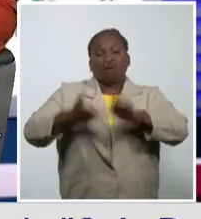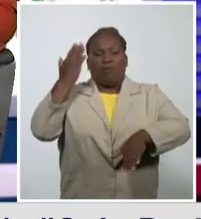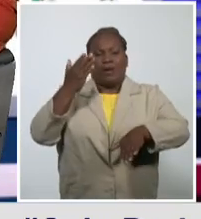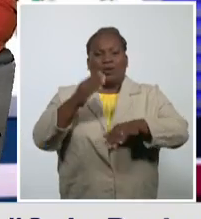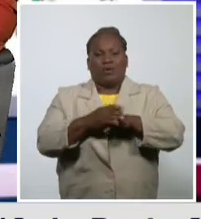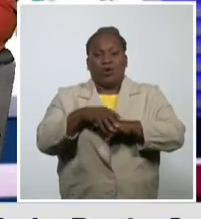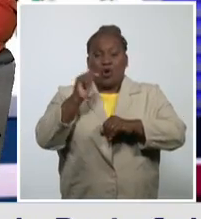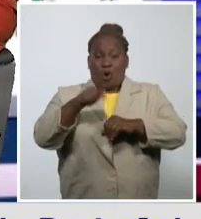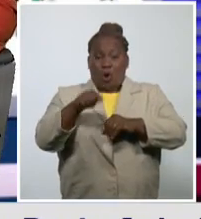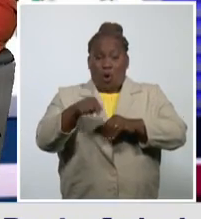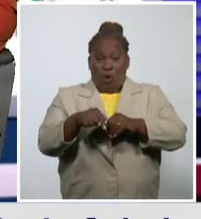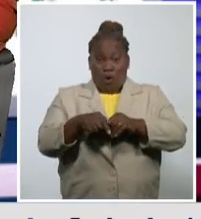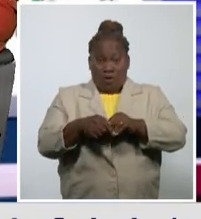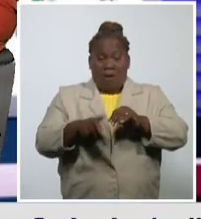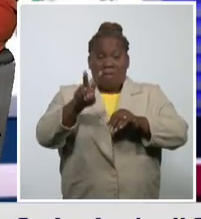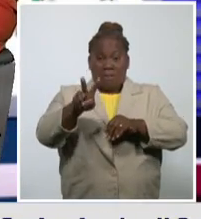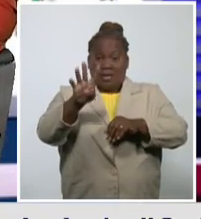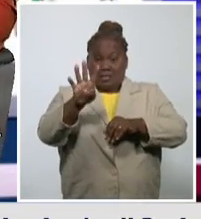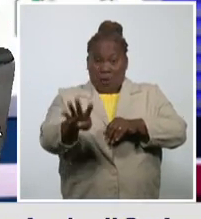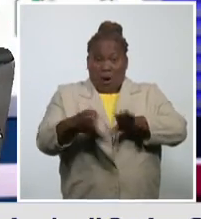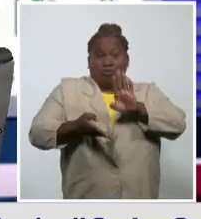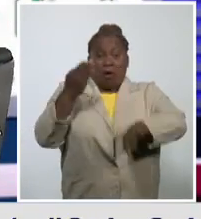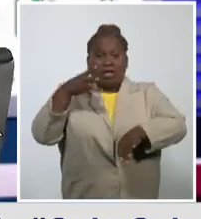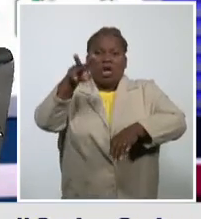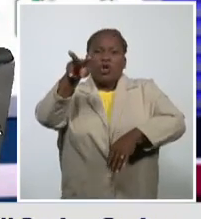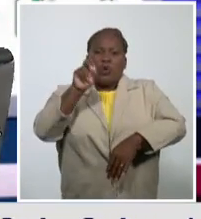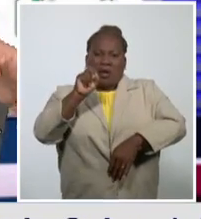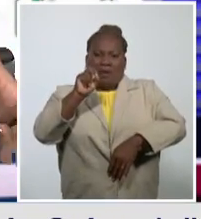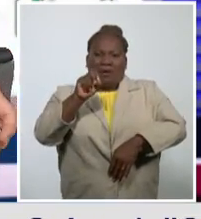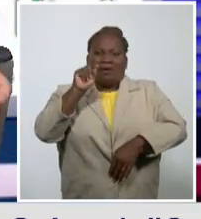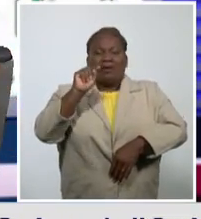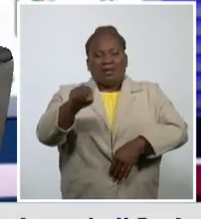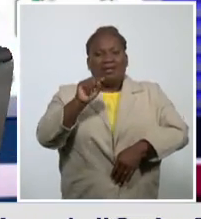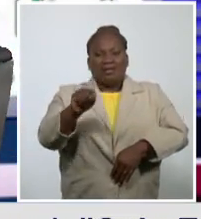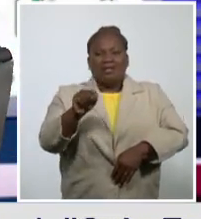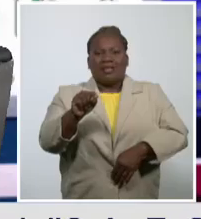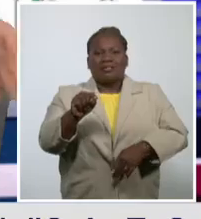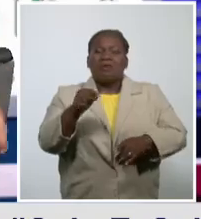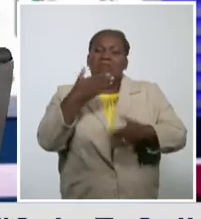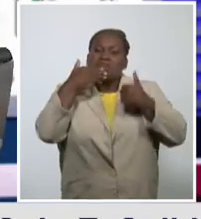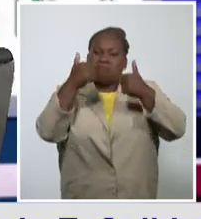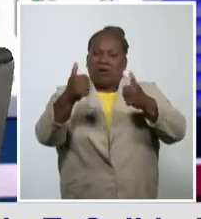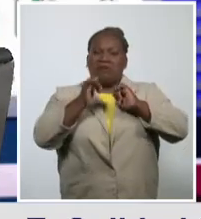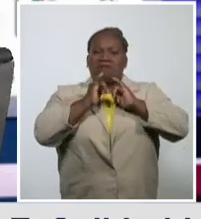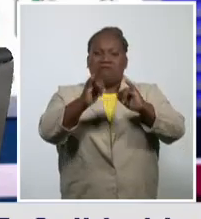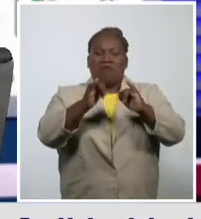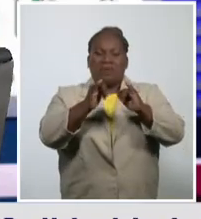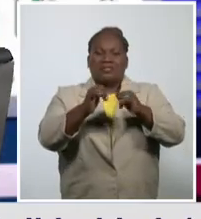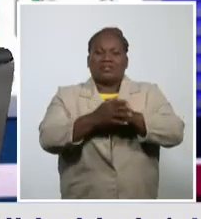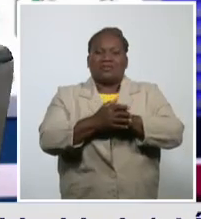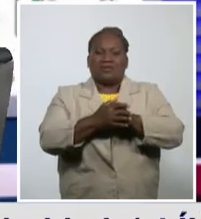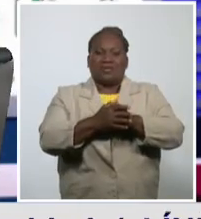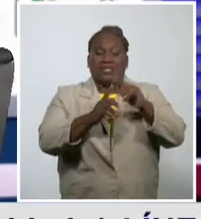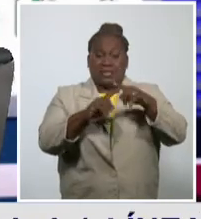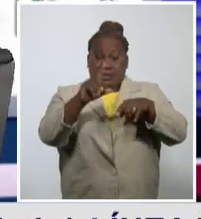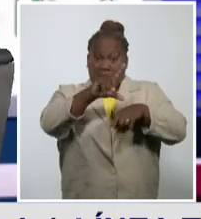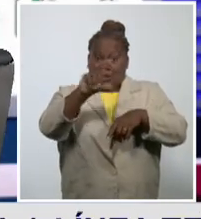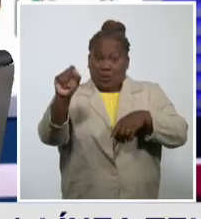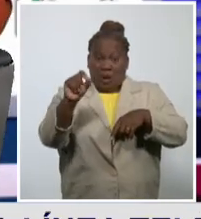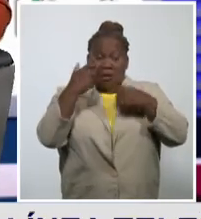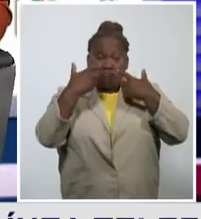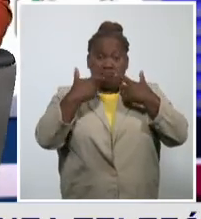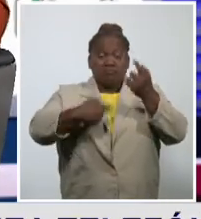fueron otorgadas 24 nuevas altas médicas, lo que sigue siendo una buena noticia. Entre estos titulares trascendió ayer